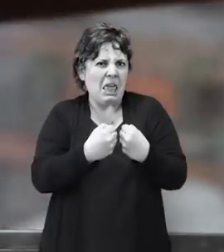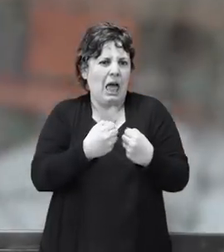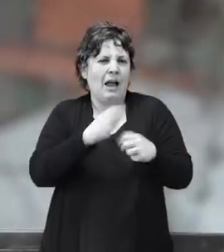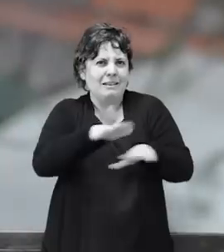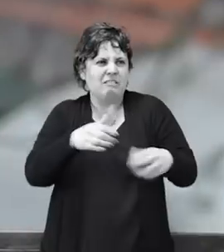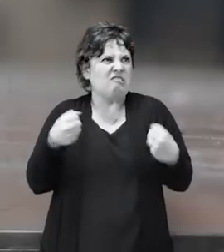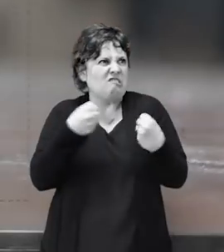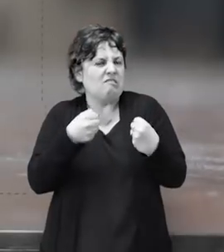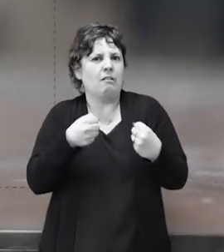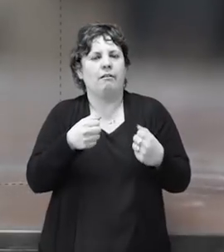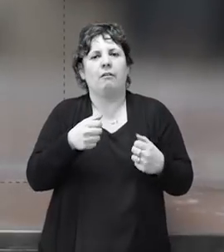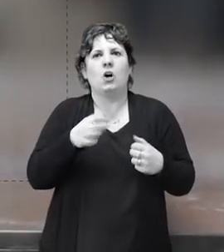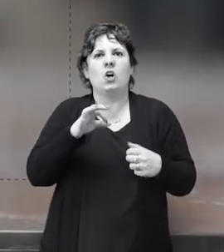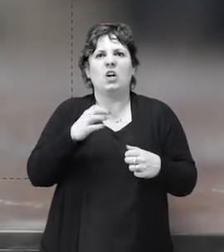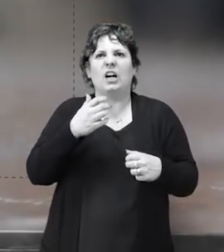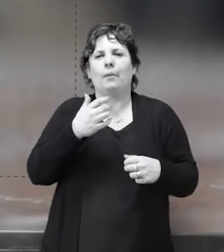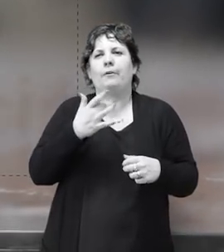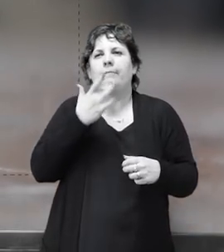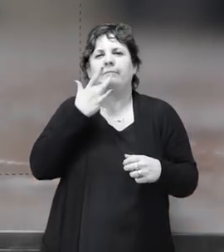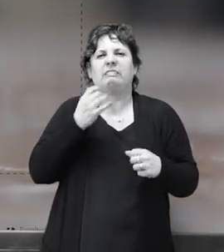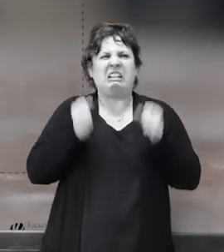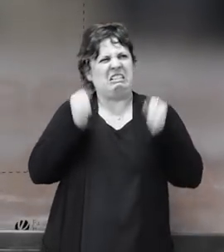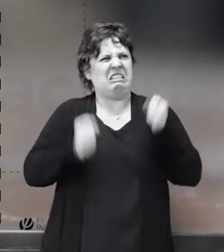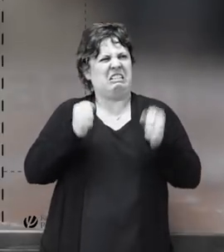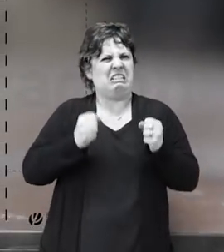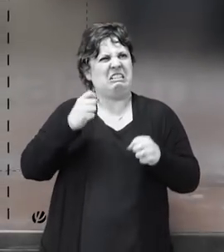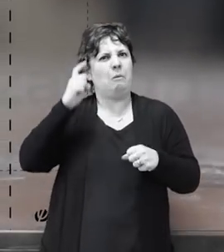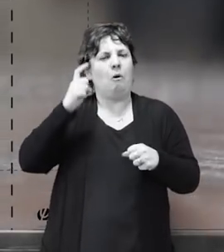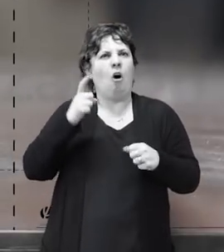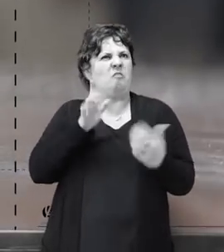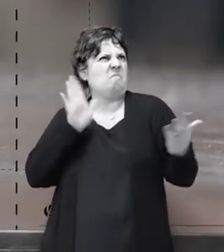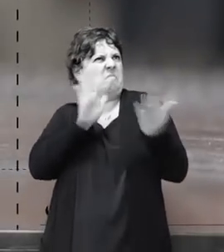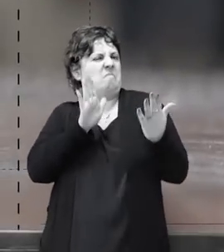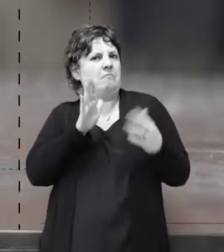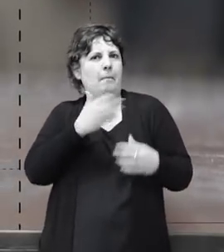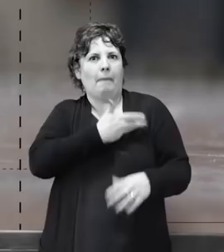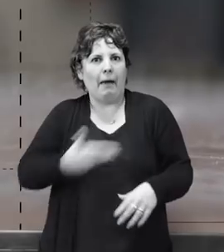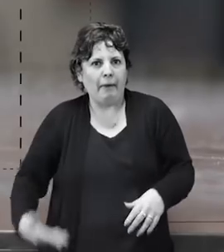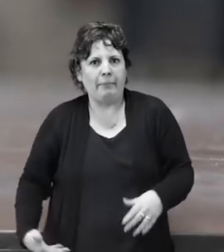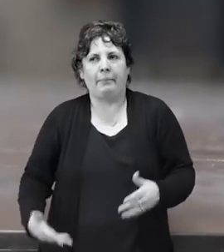Exacto. Si tiene rabietas, si... Bueno, se enfrenta a la maestra.